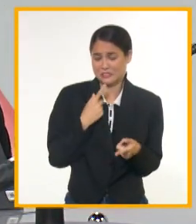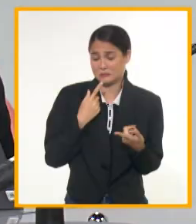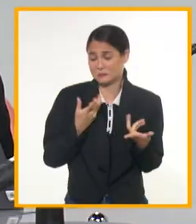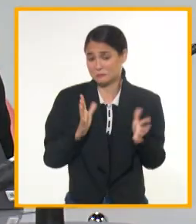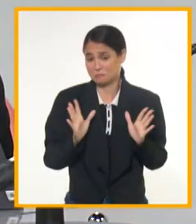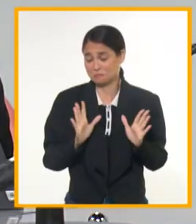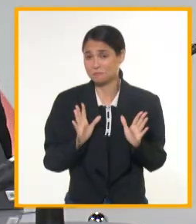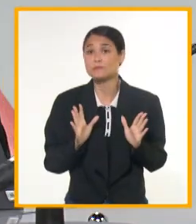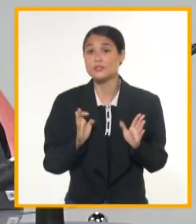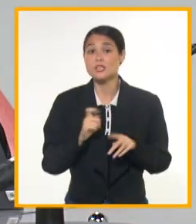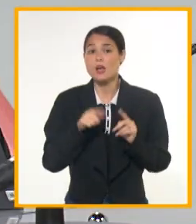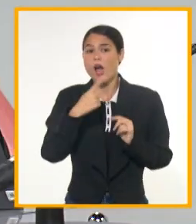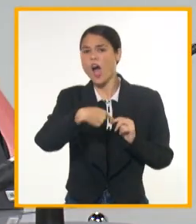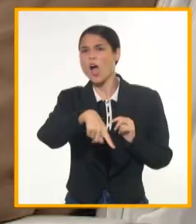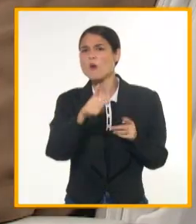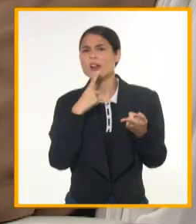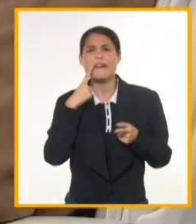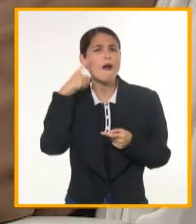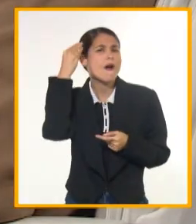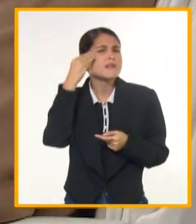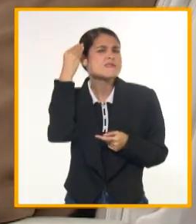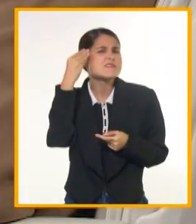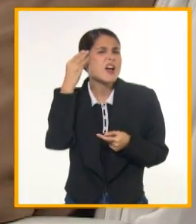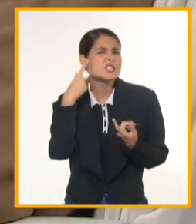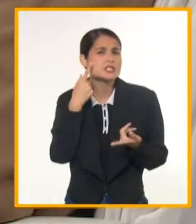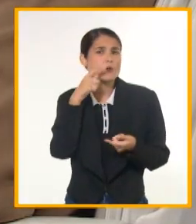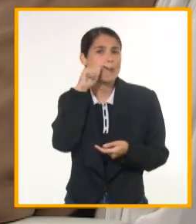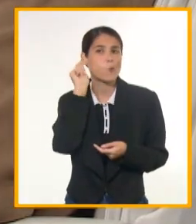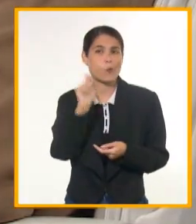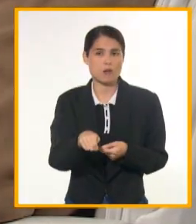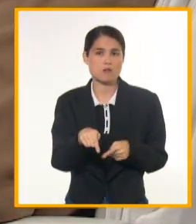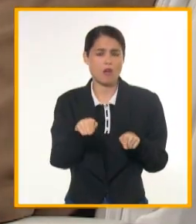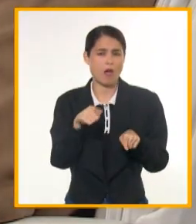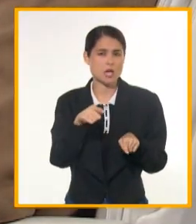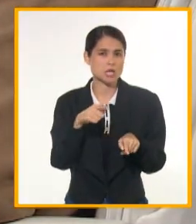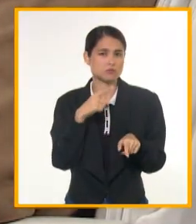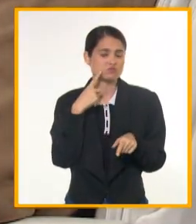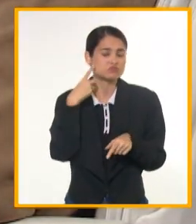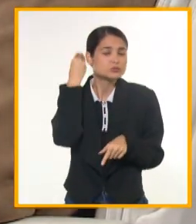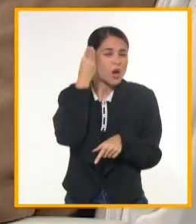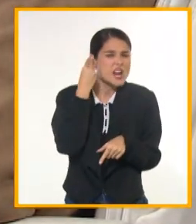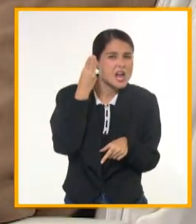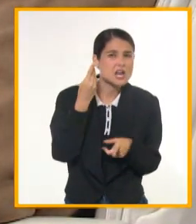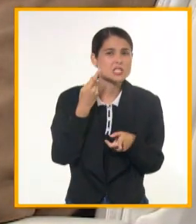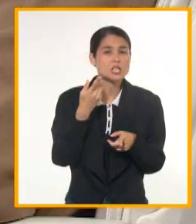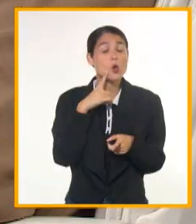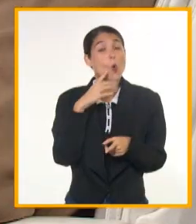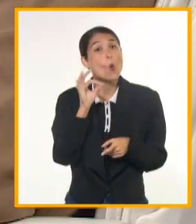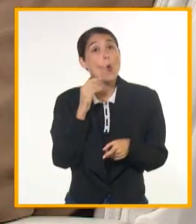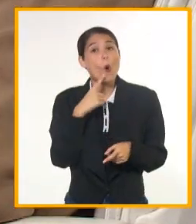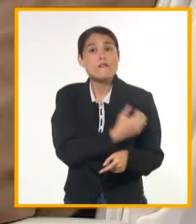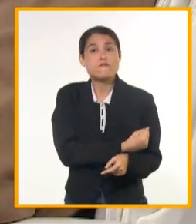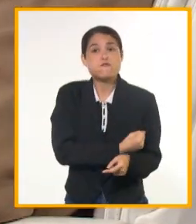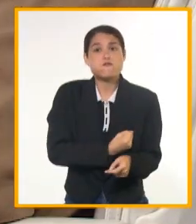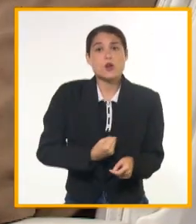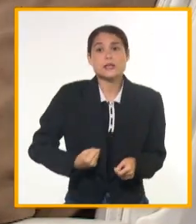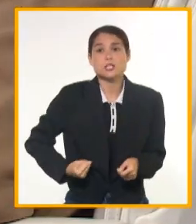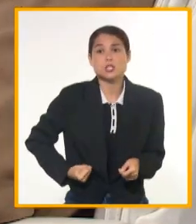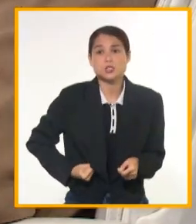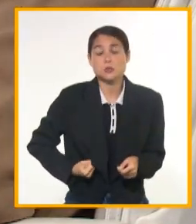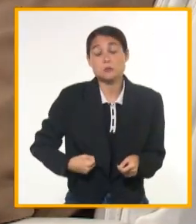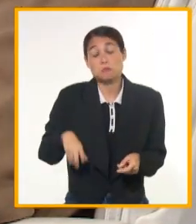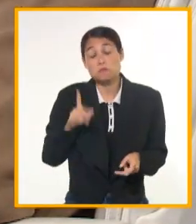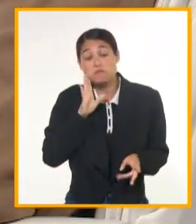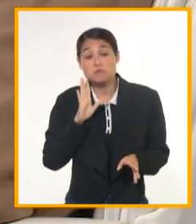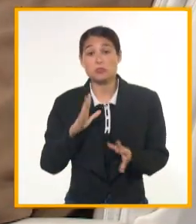¿Qué análisis se puede hacer hoy de la situación en Ucrania, de estas... vamos a decir, estos esfuerzos de Estados Unidos, si se puede llamar así, para